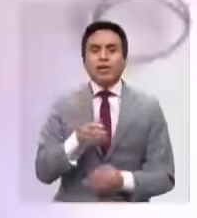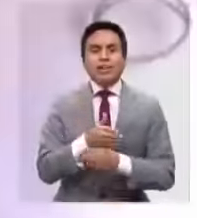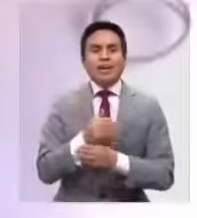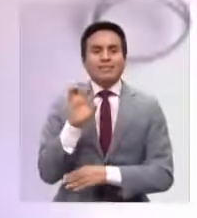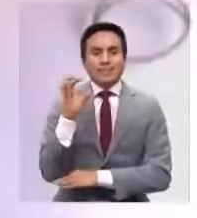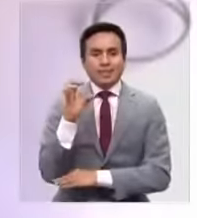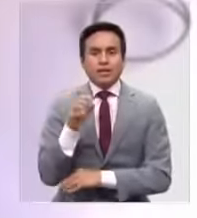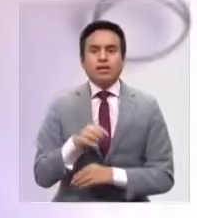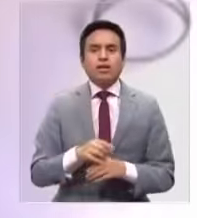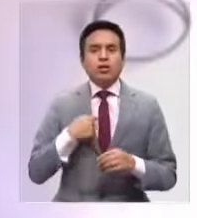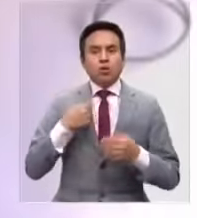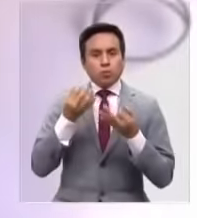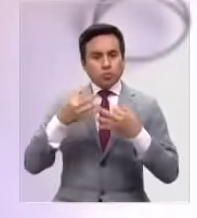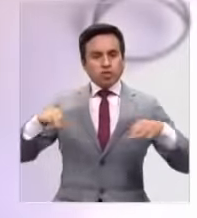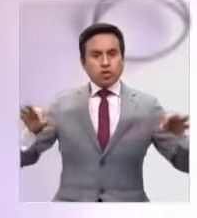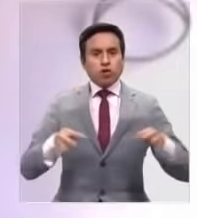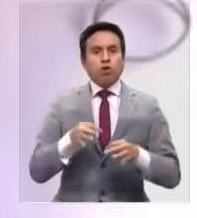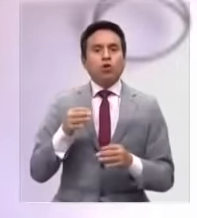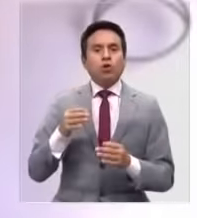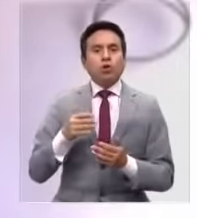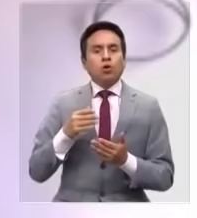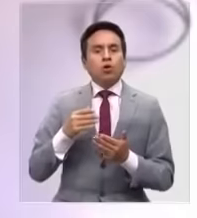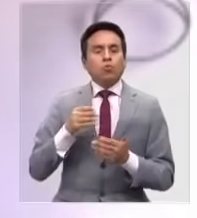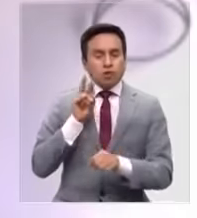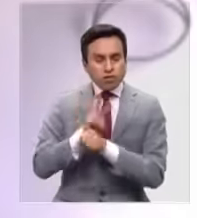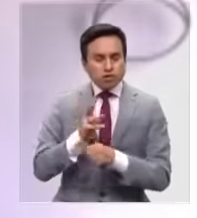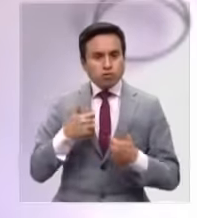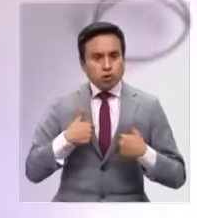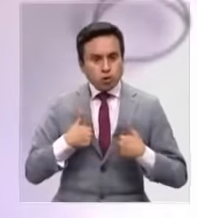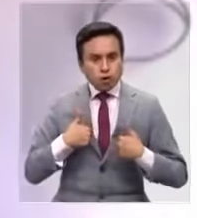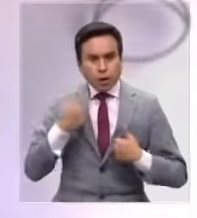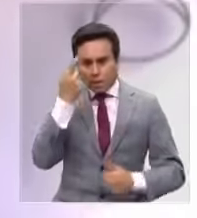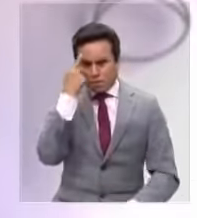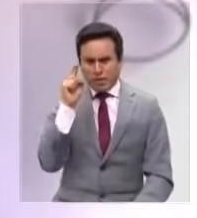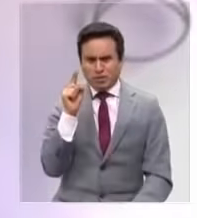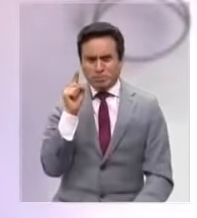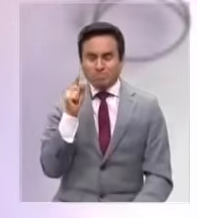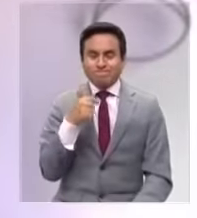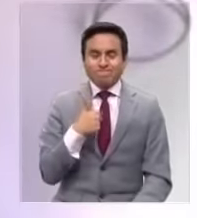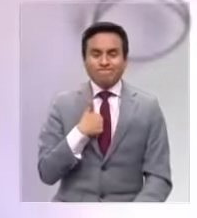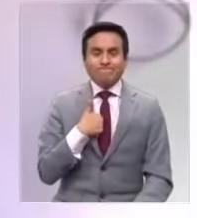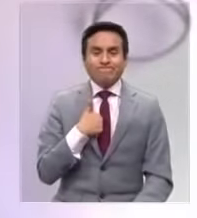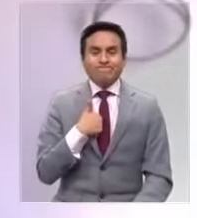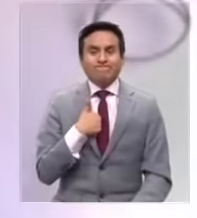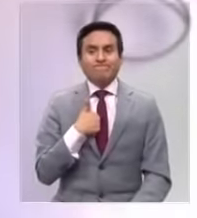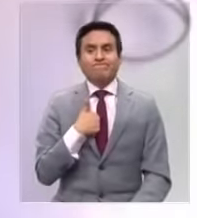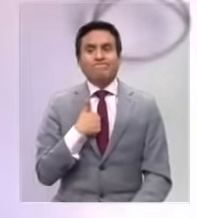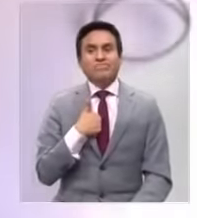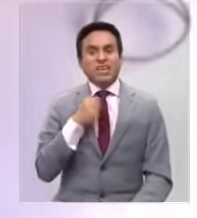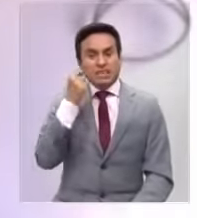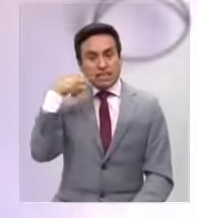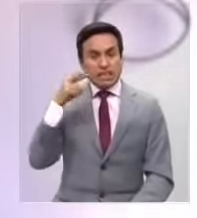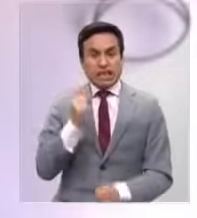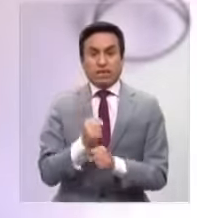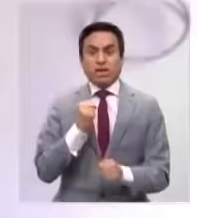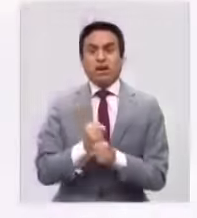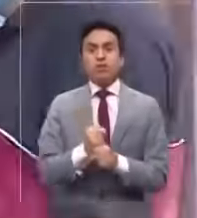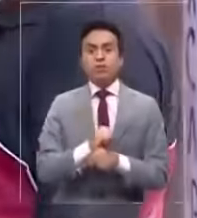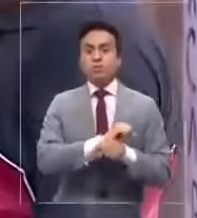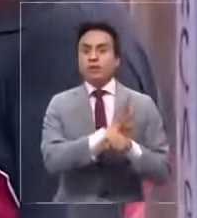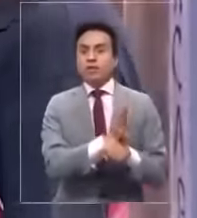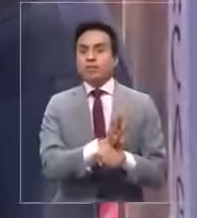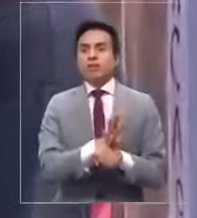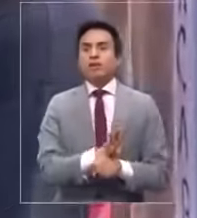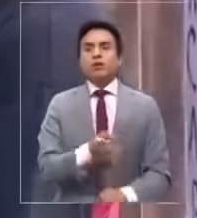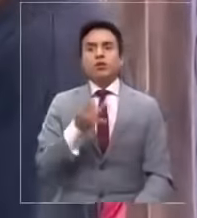Serena. Soy músico de oficio, soy profesor, pero no quedé sin trabajo en medio de la pandemia.